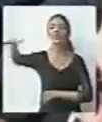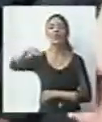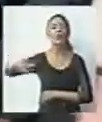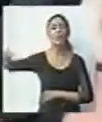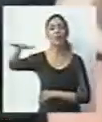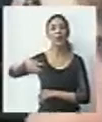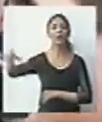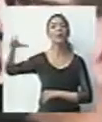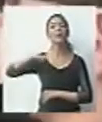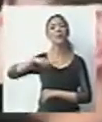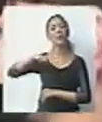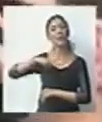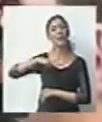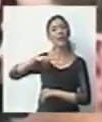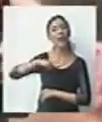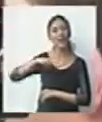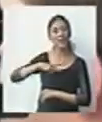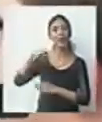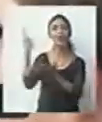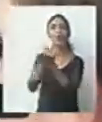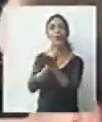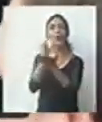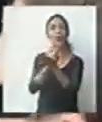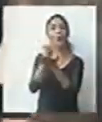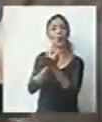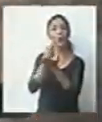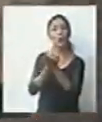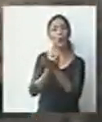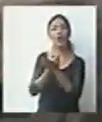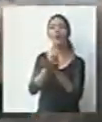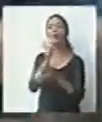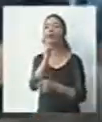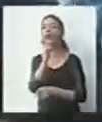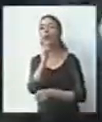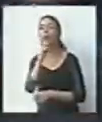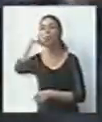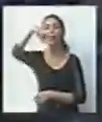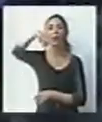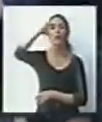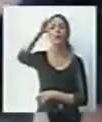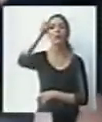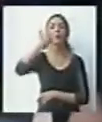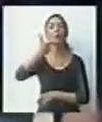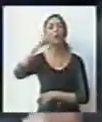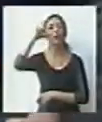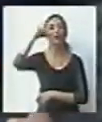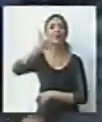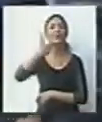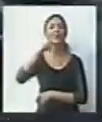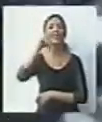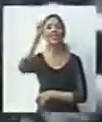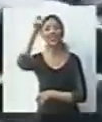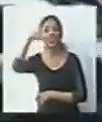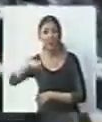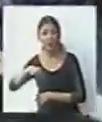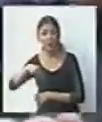poseer, no, el derecho de posesión no es por sí mismo, decía, bueno, como aquí no hay nadie, yo me meto. No es así,